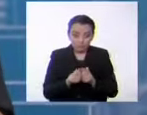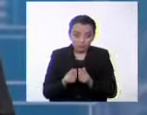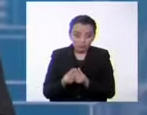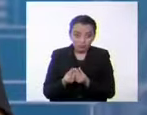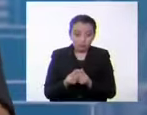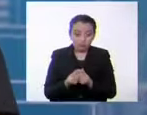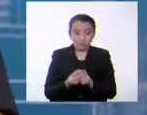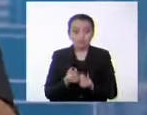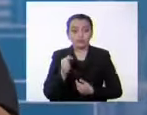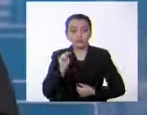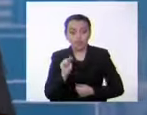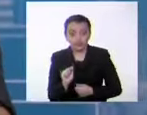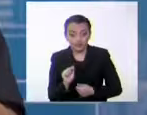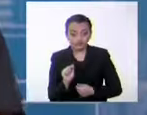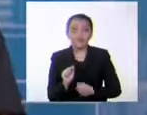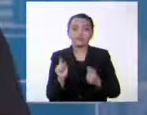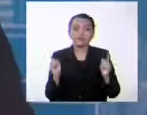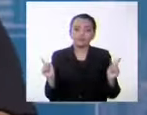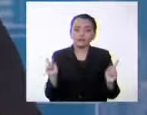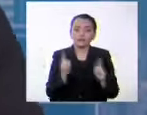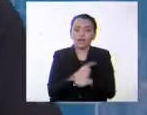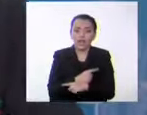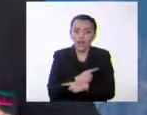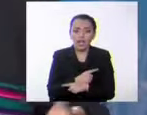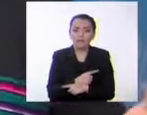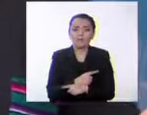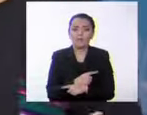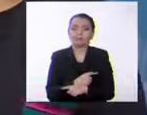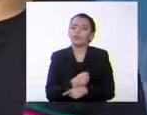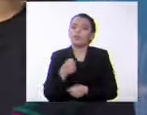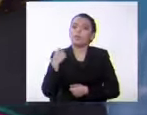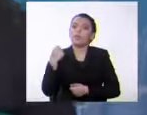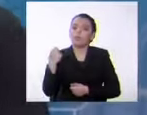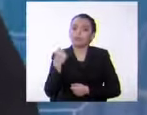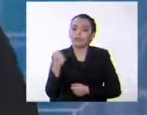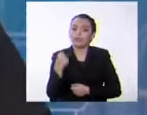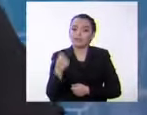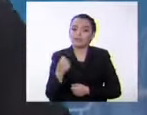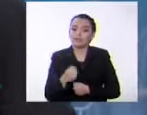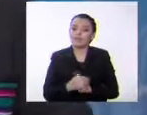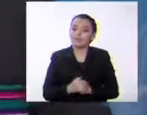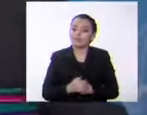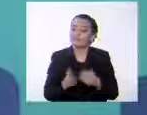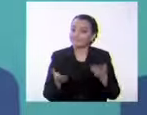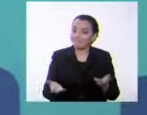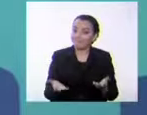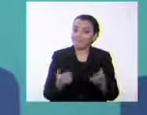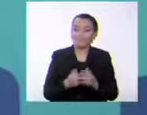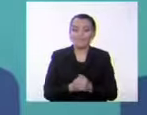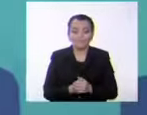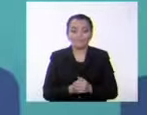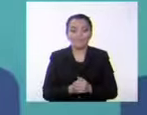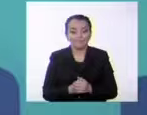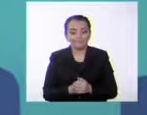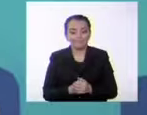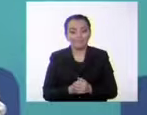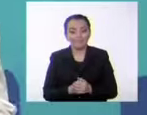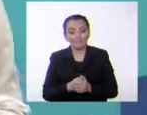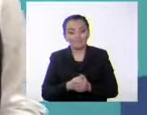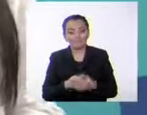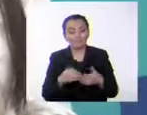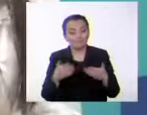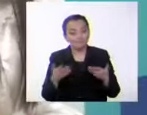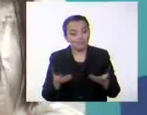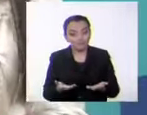habido cambios que son muy, muy relevantes y muy importantes, Mayra. Sí. ¿Qué te parece? Me parece genial, Luis, porque en el